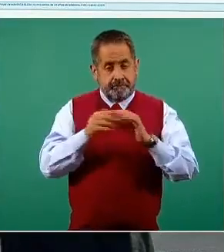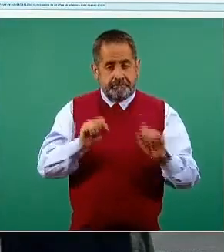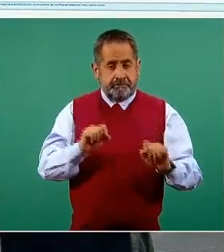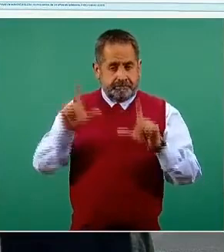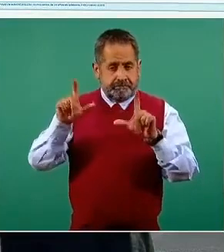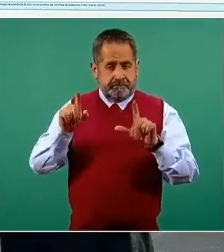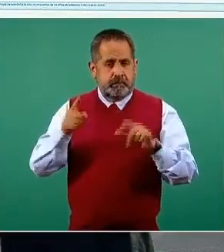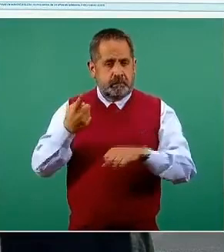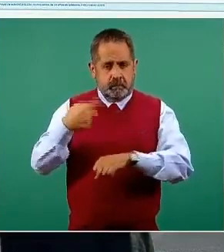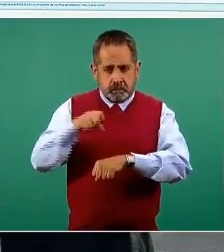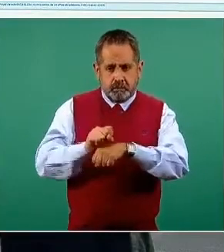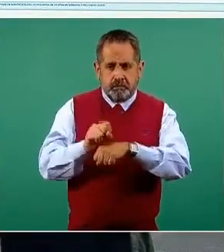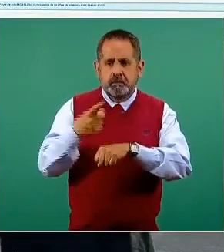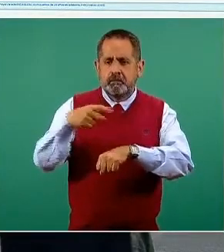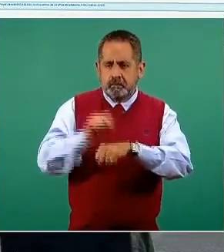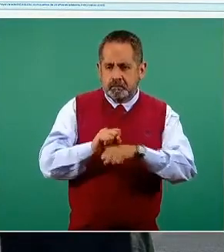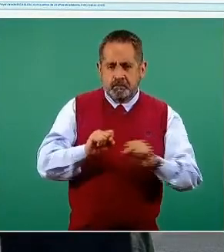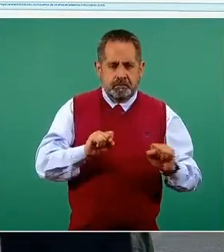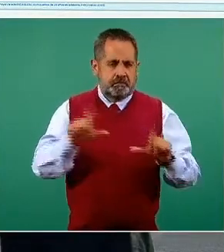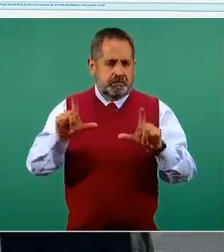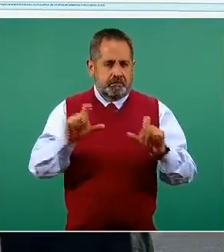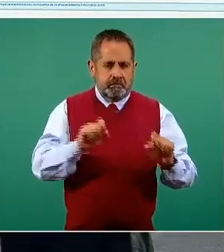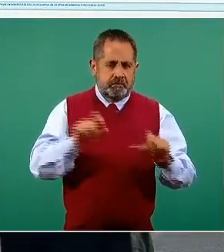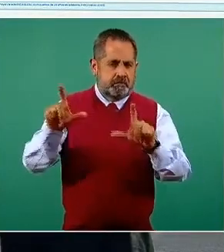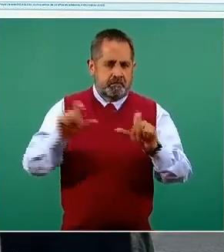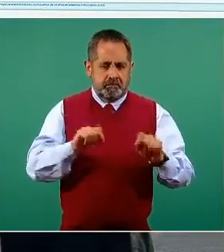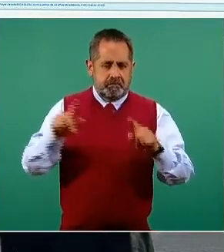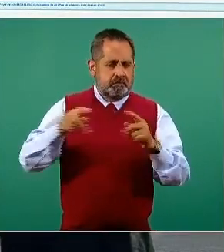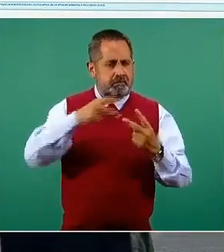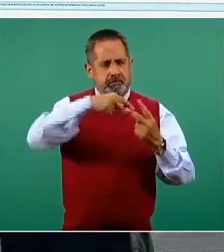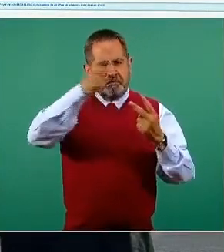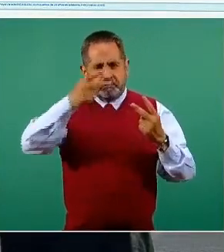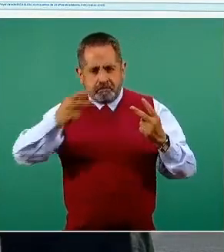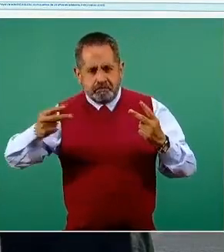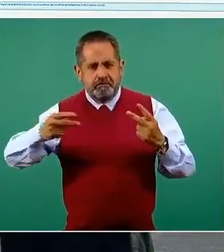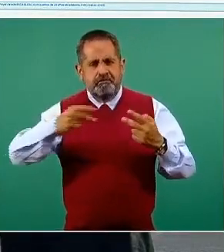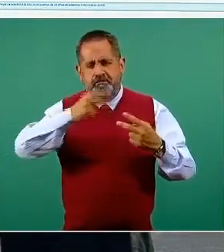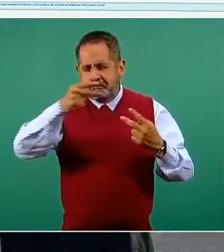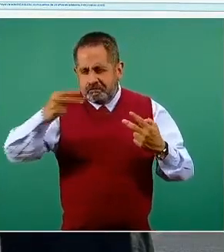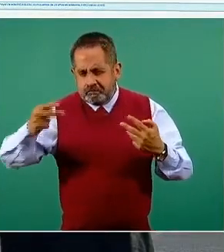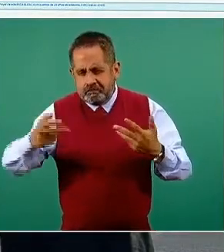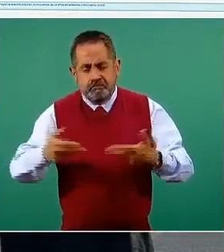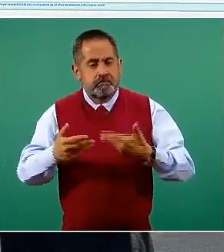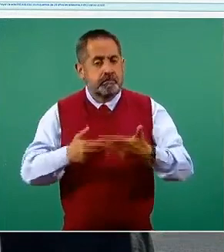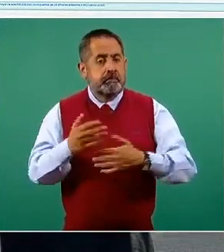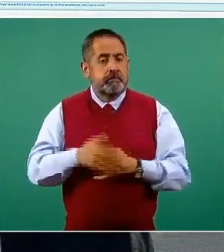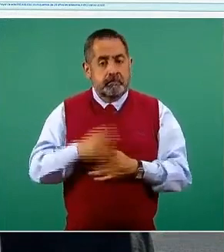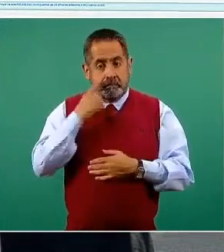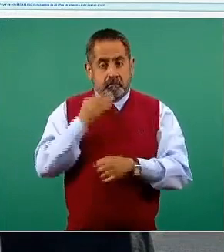por semana epidemiológica. Entonces, veamos cómo hemos alcanzado